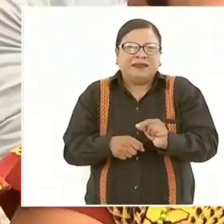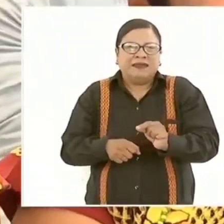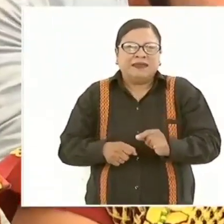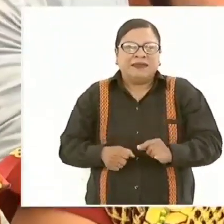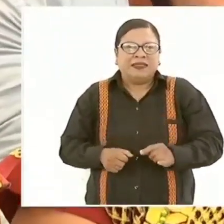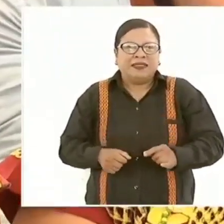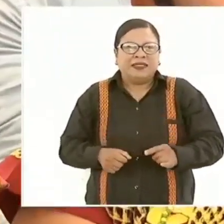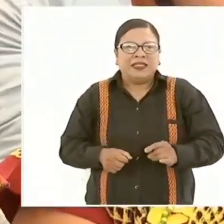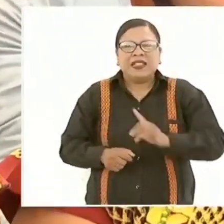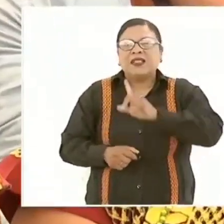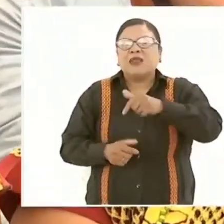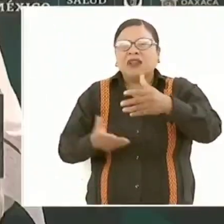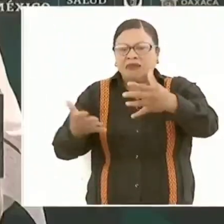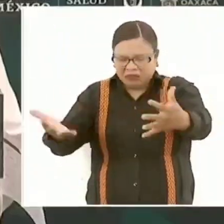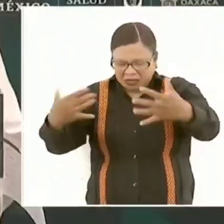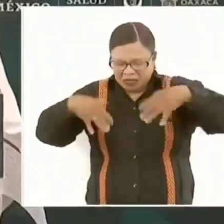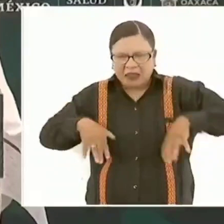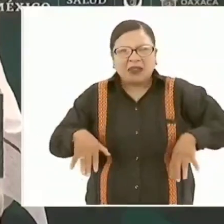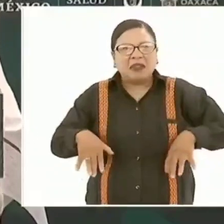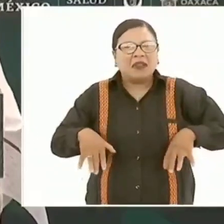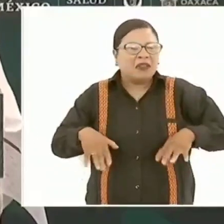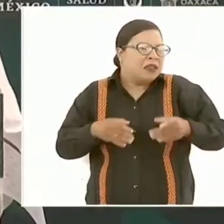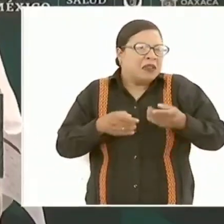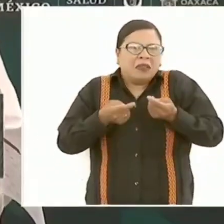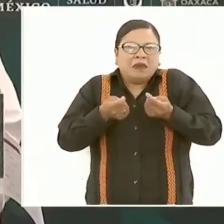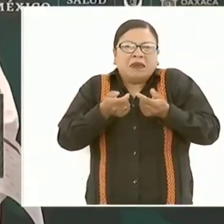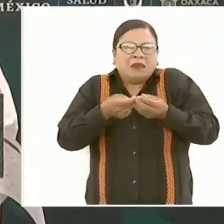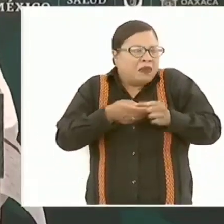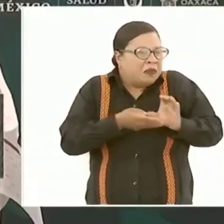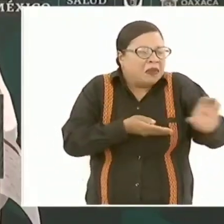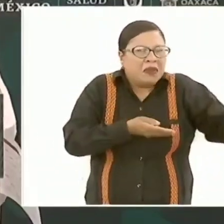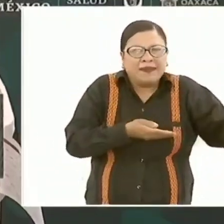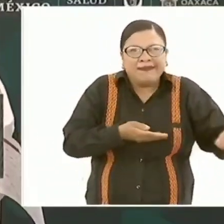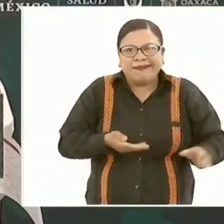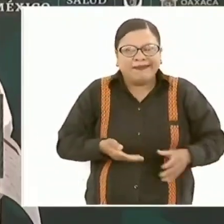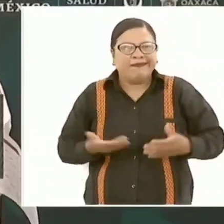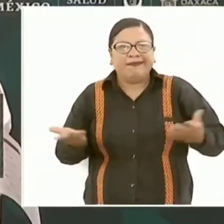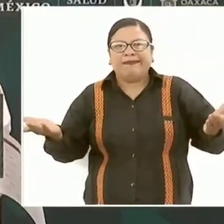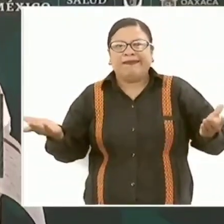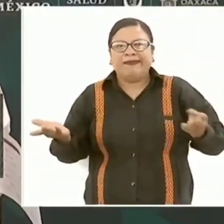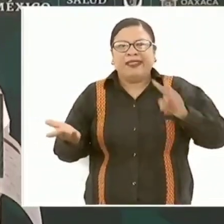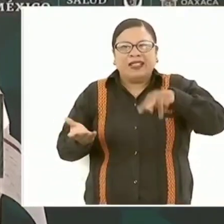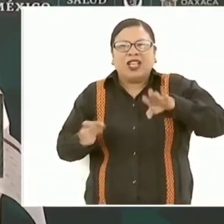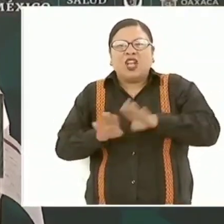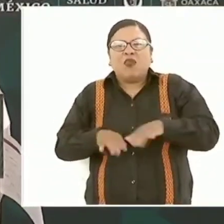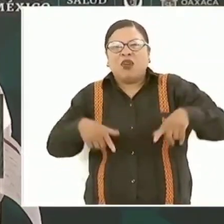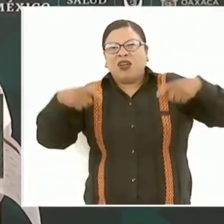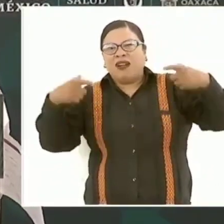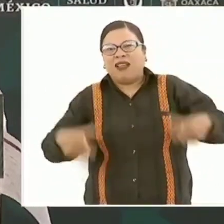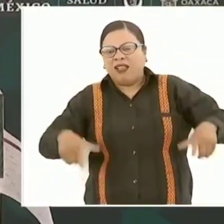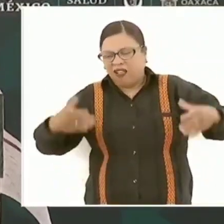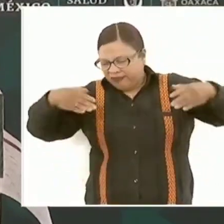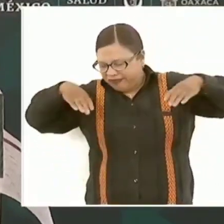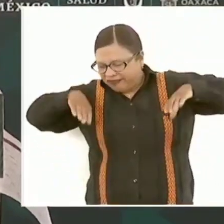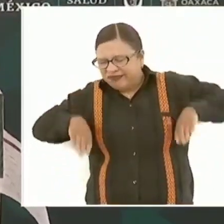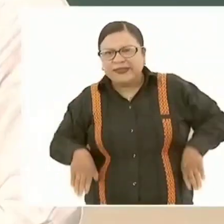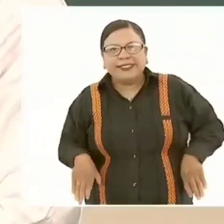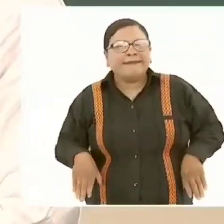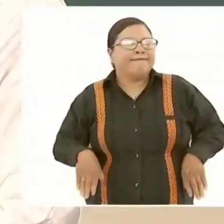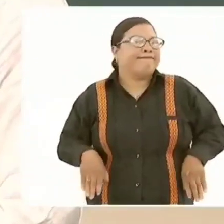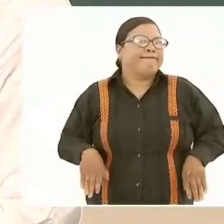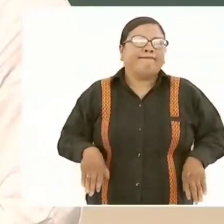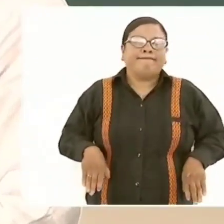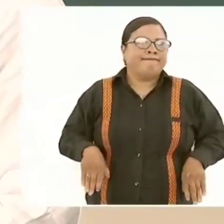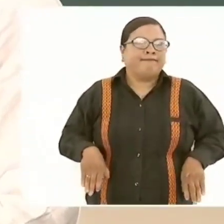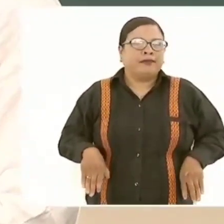y ellos se quedaban con la mayor parte, se hacían hasta ricos y si no